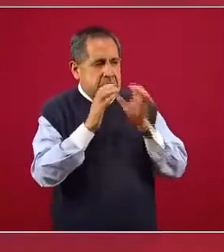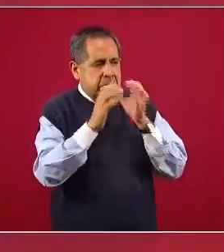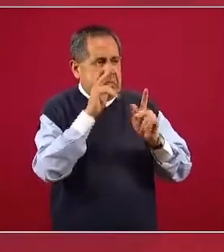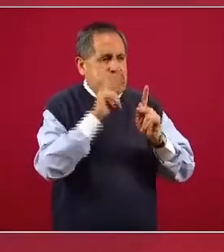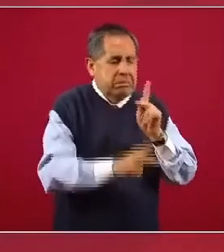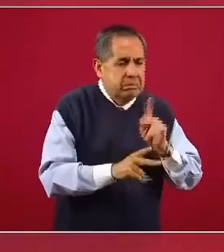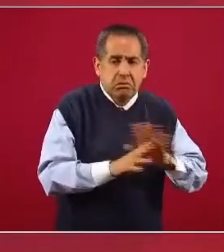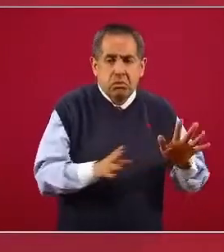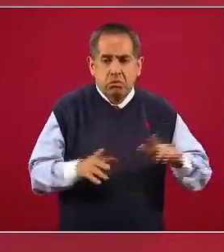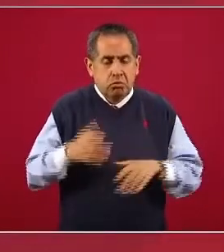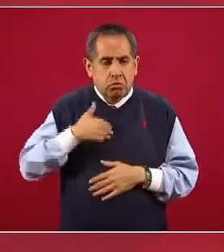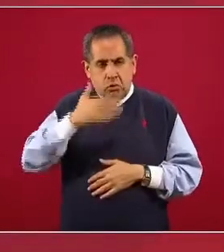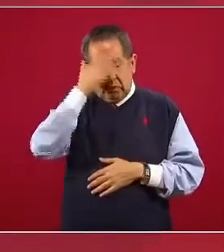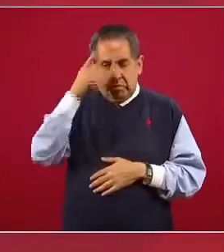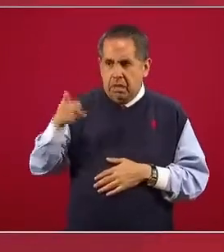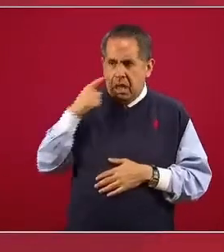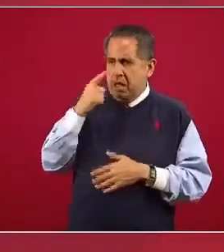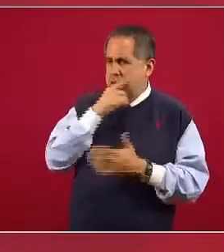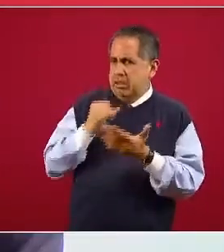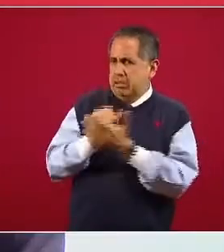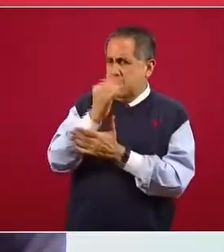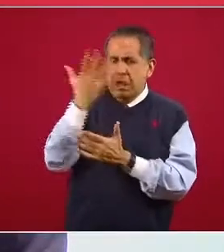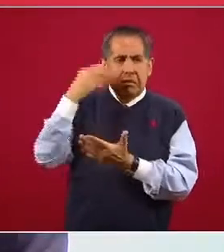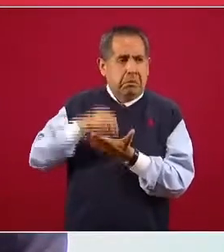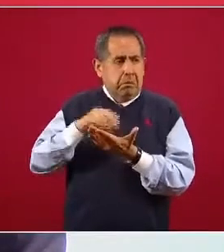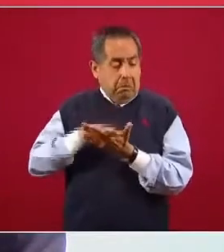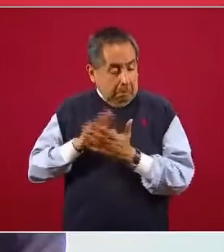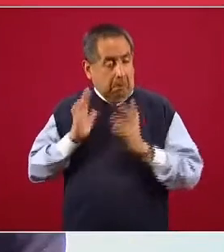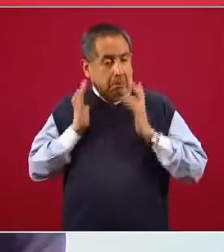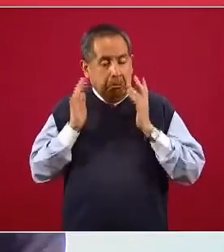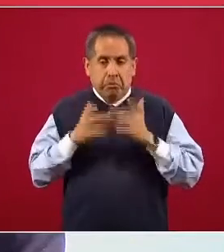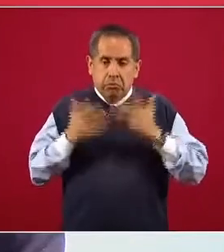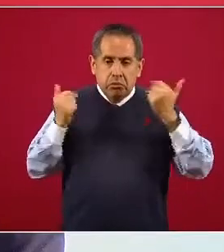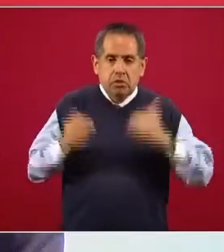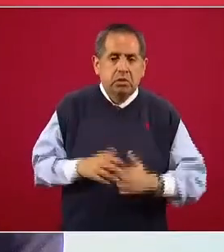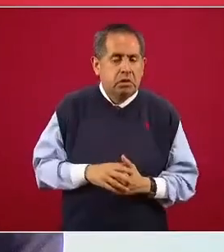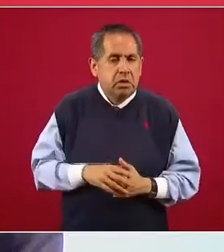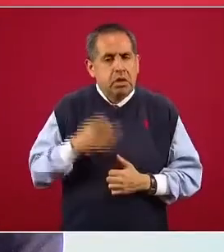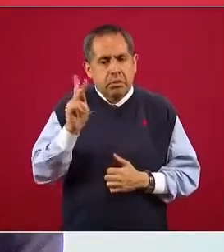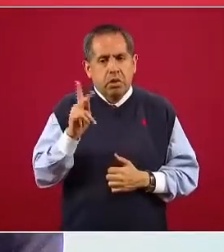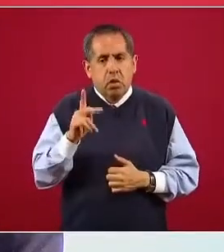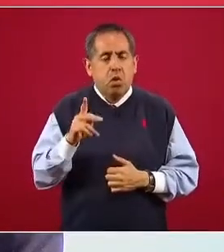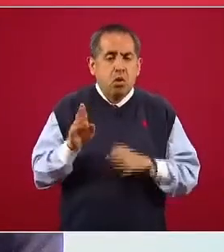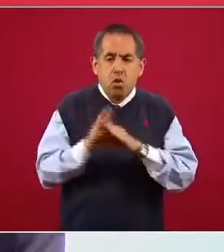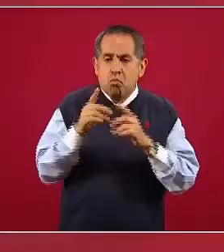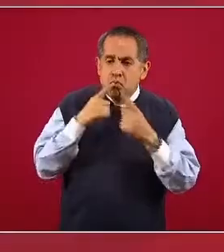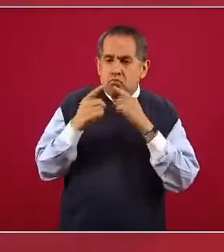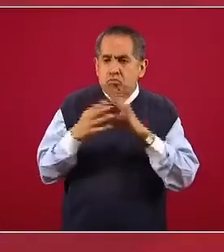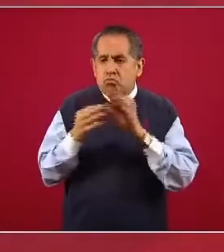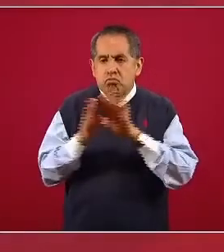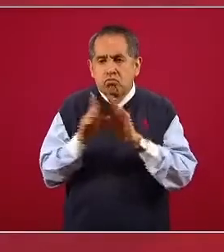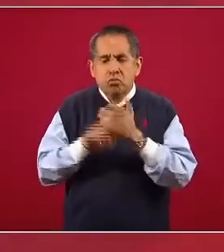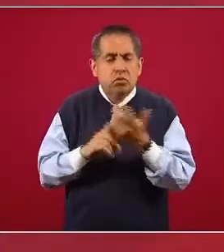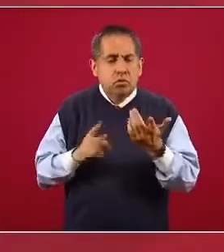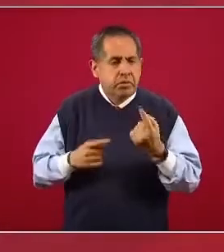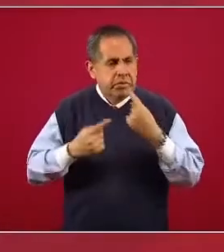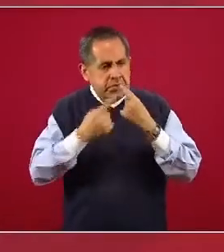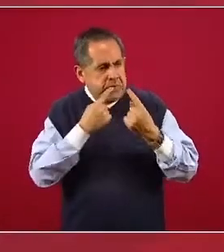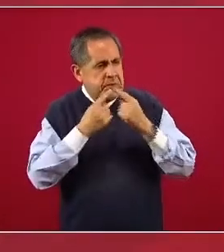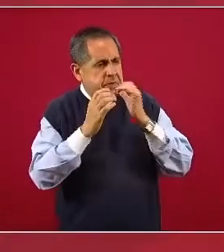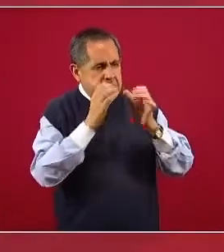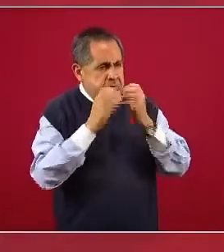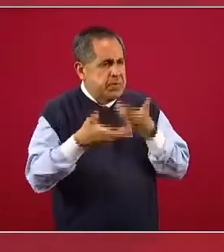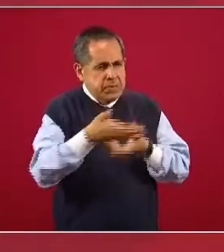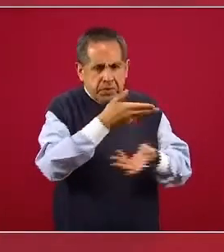claridad de que era una decisión o algo ya agendado. Sin embargo, el mecanismo de diálogo que